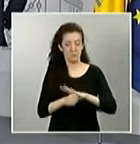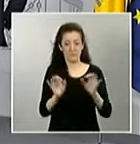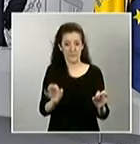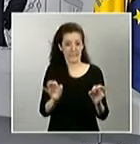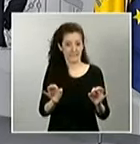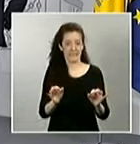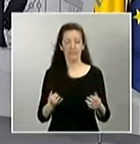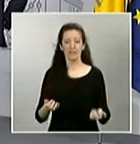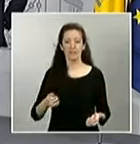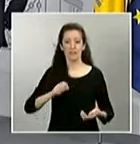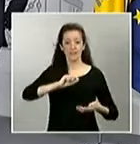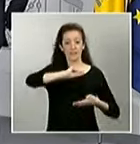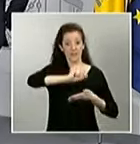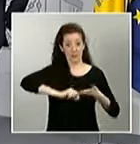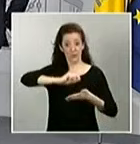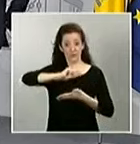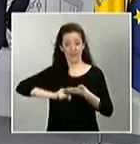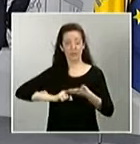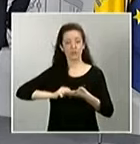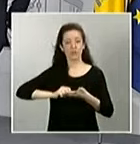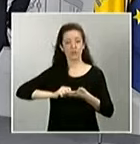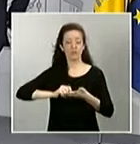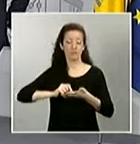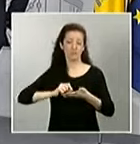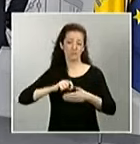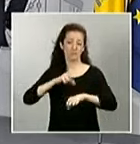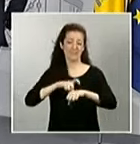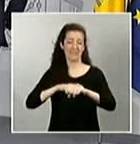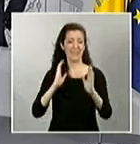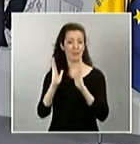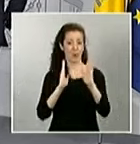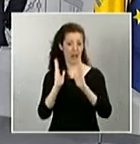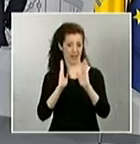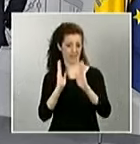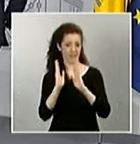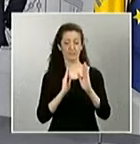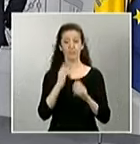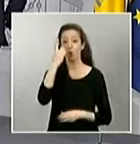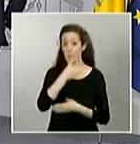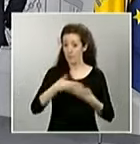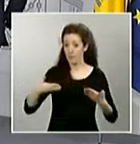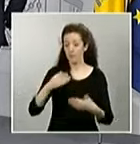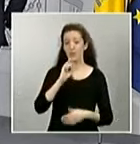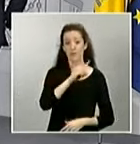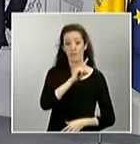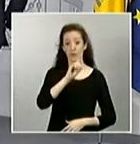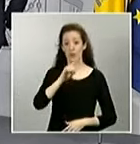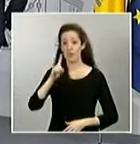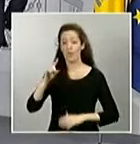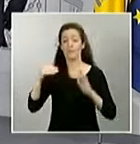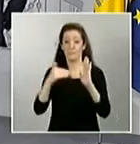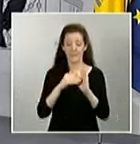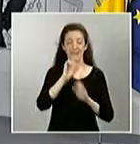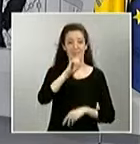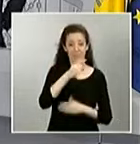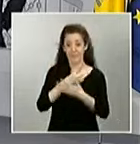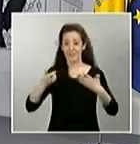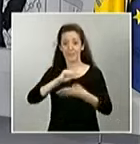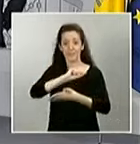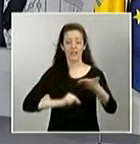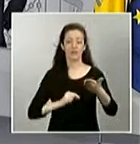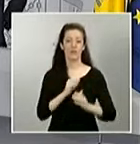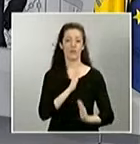fundamentales son temporales. En esta ocasión, 1.111.117 contratos son temporales, pero vamos